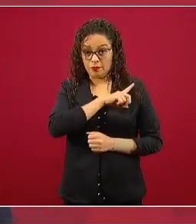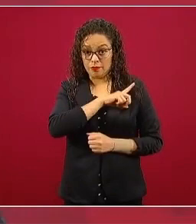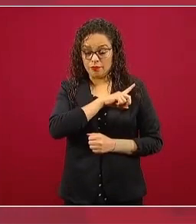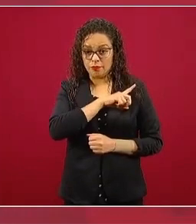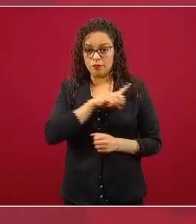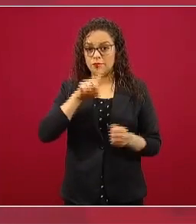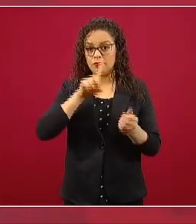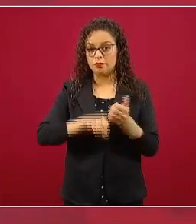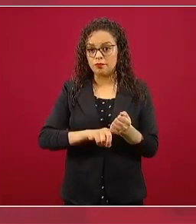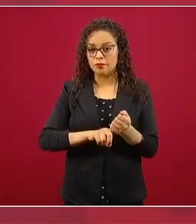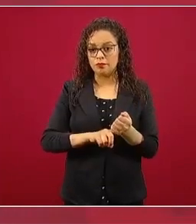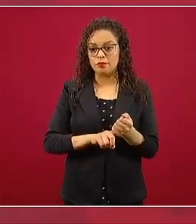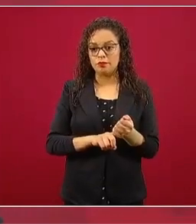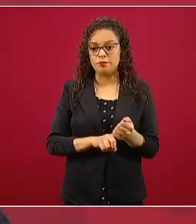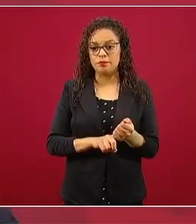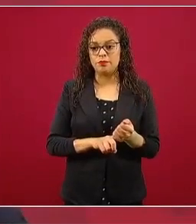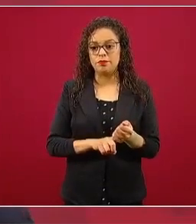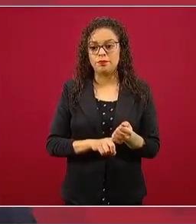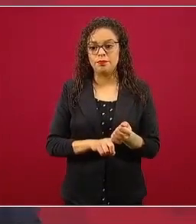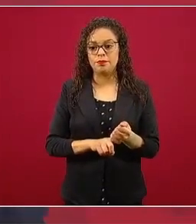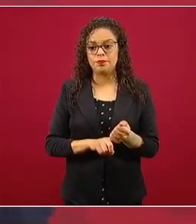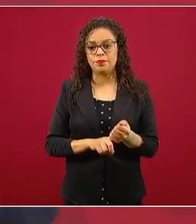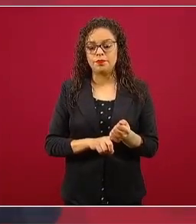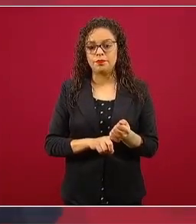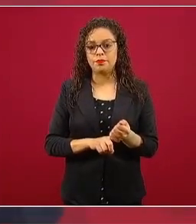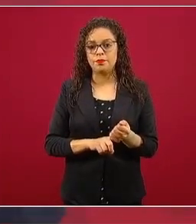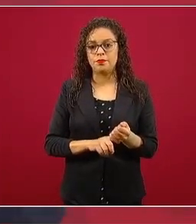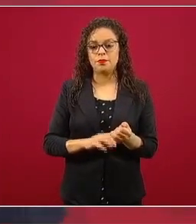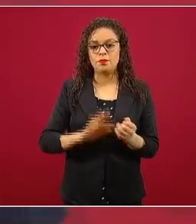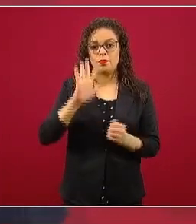el tema de la salud,